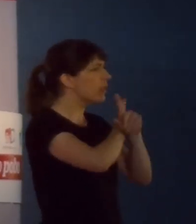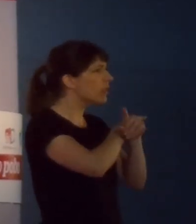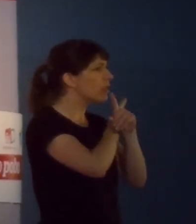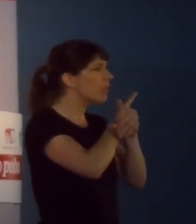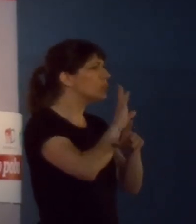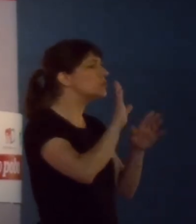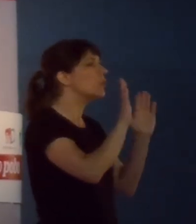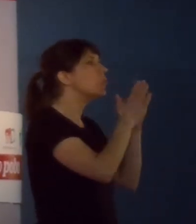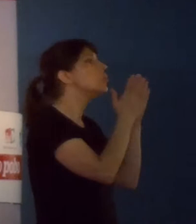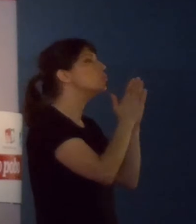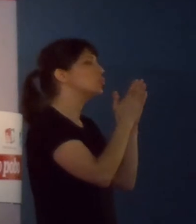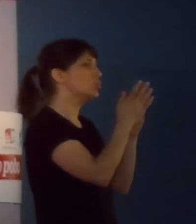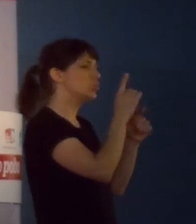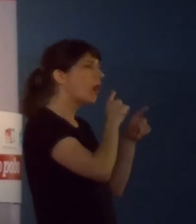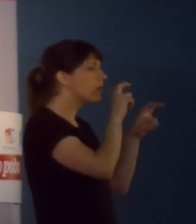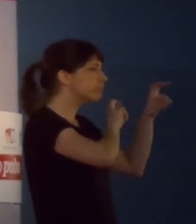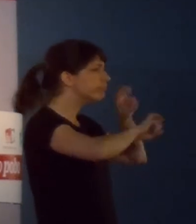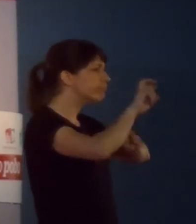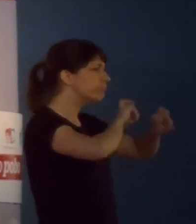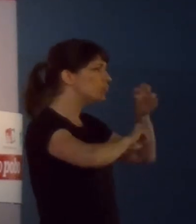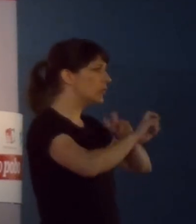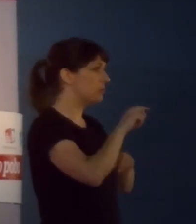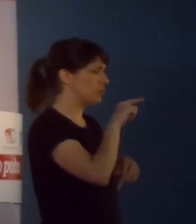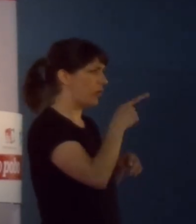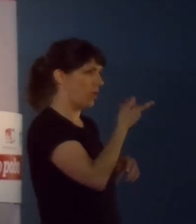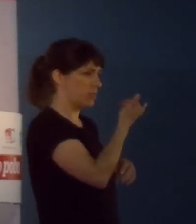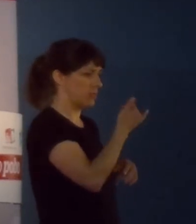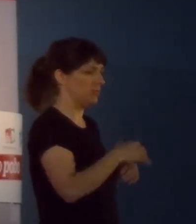libriño que teño